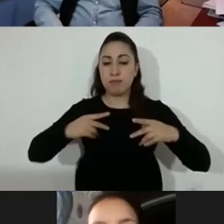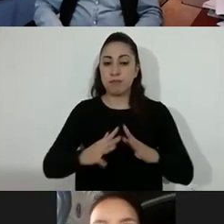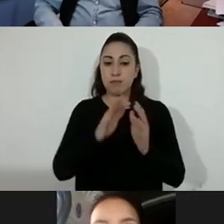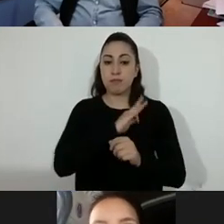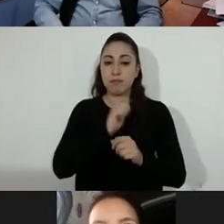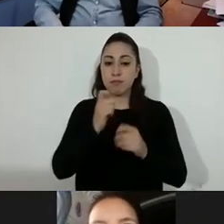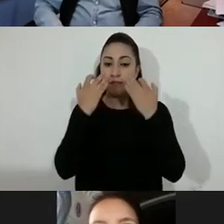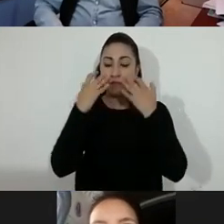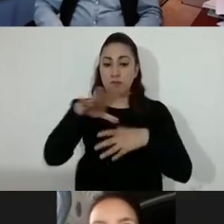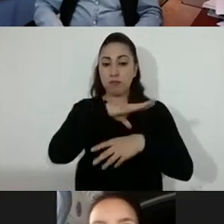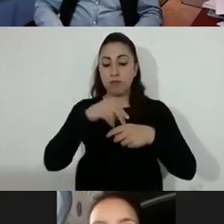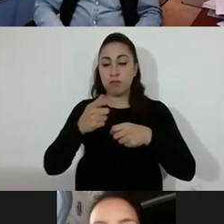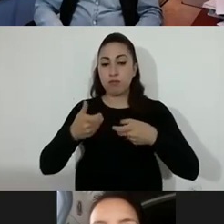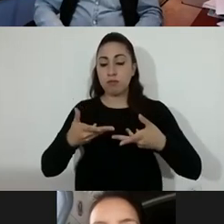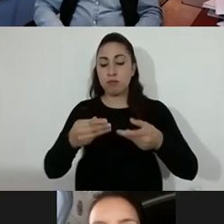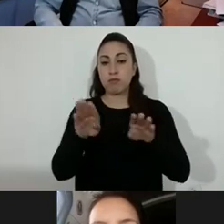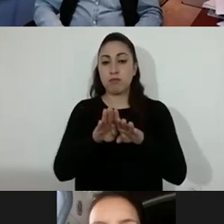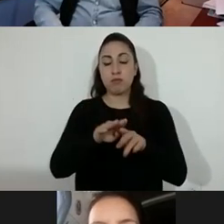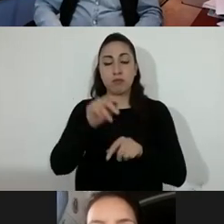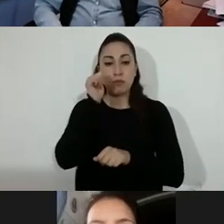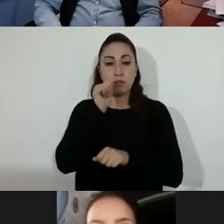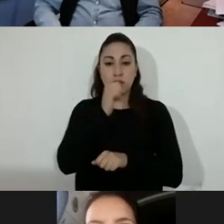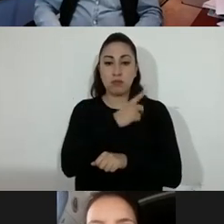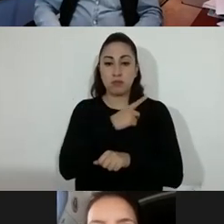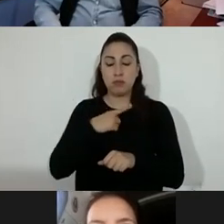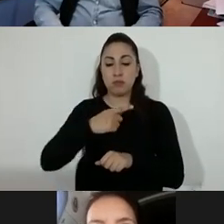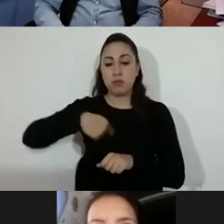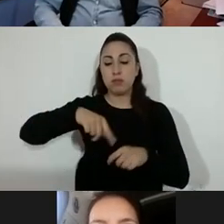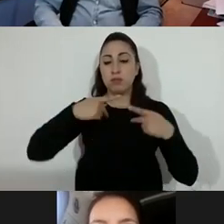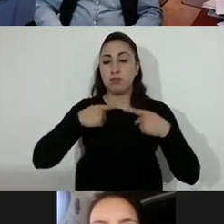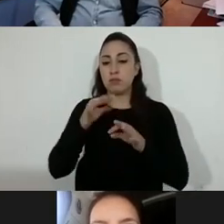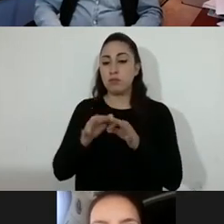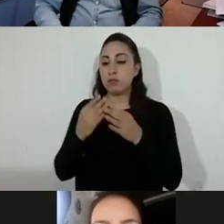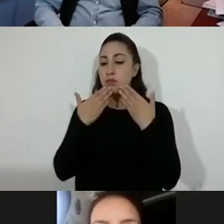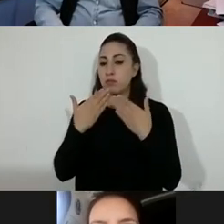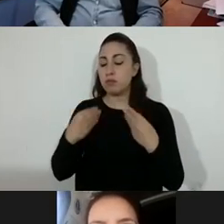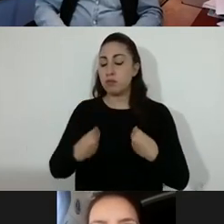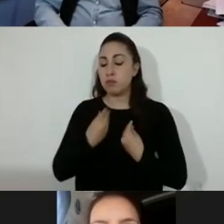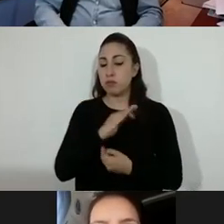cuentas, siempre priorizando el bienestar de la población.